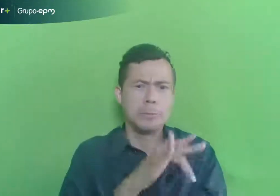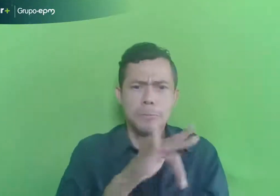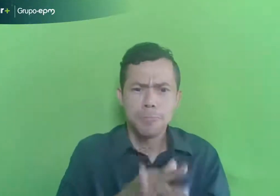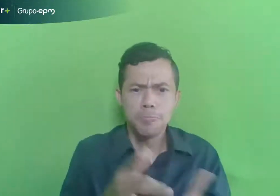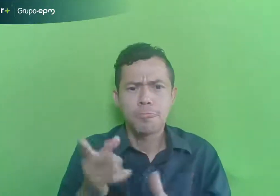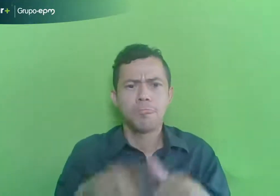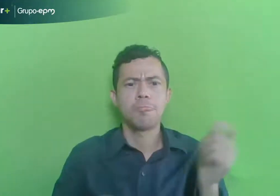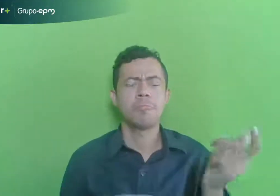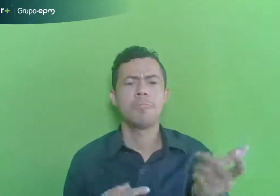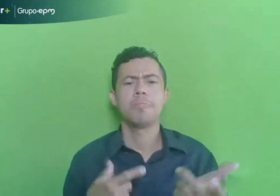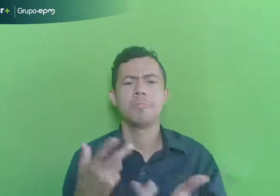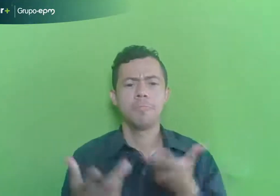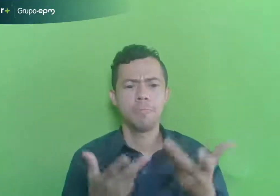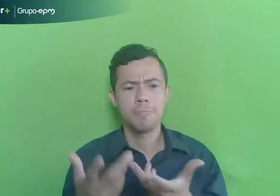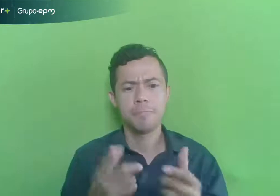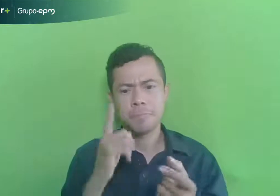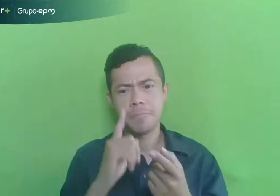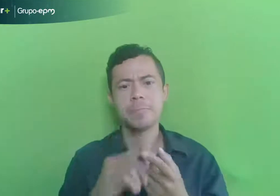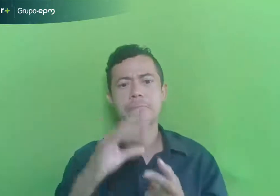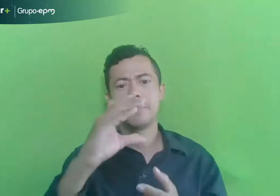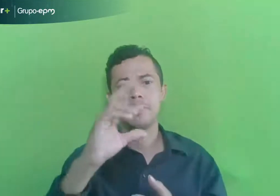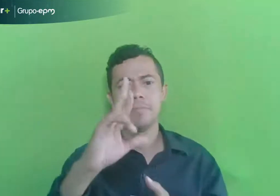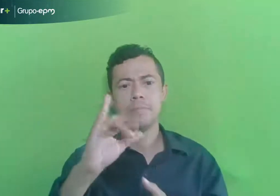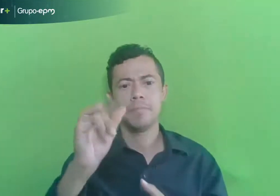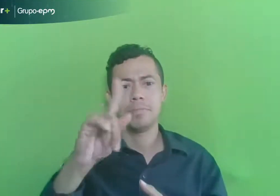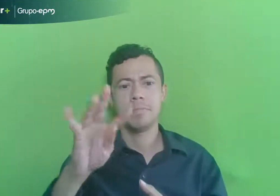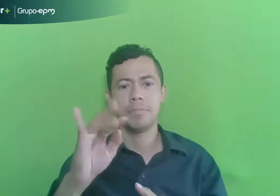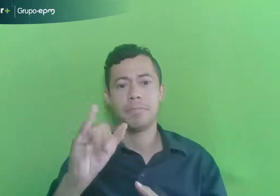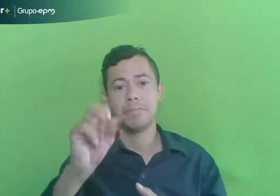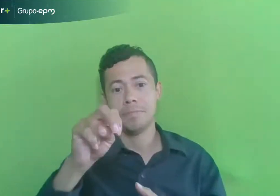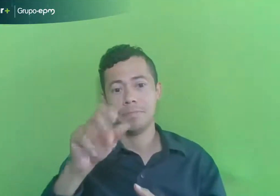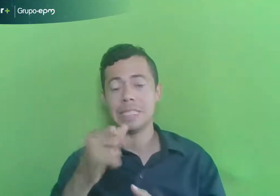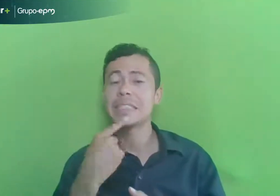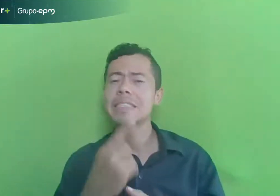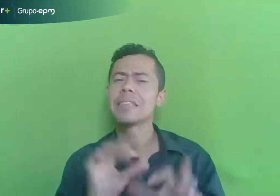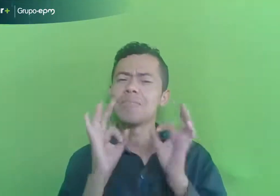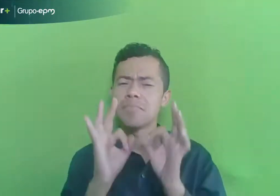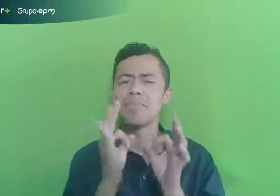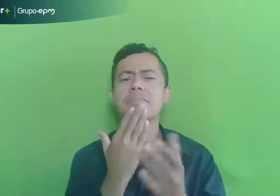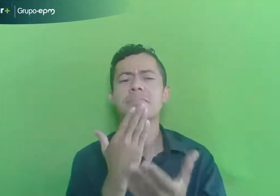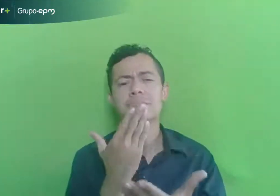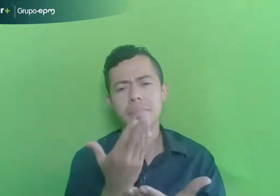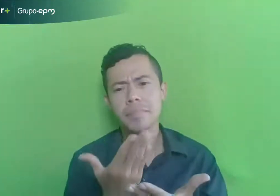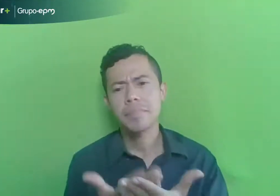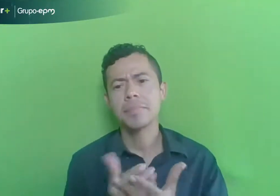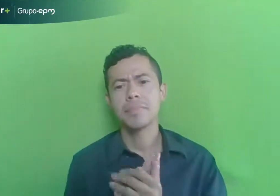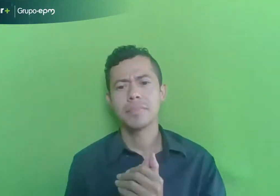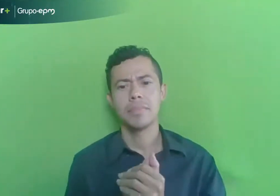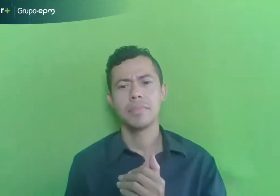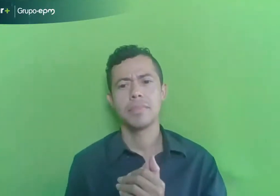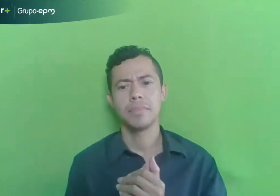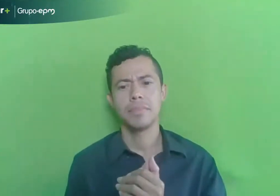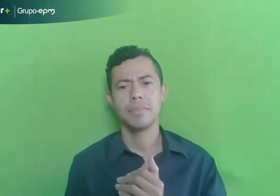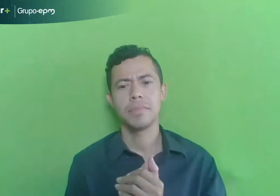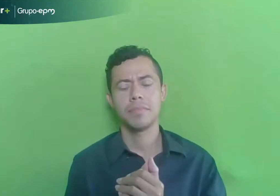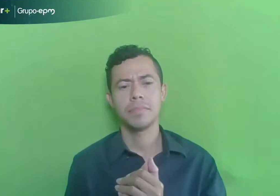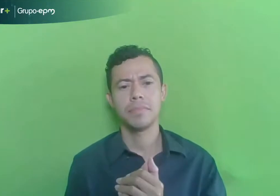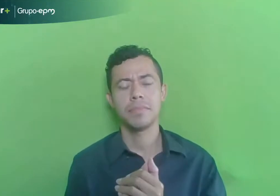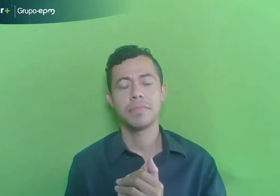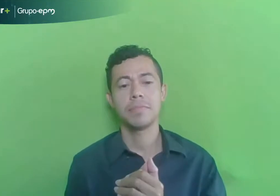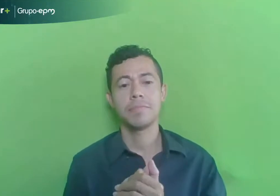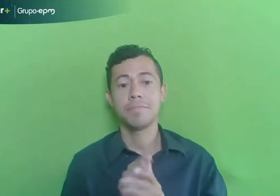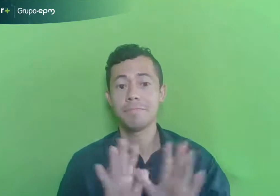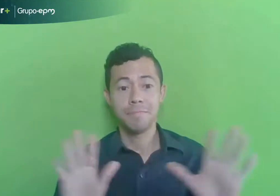acompañarnos. Cristina López González nos dice excelente, gracias. Y bueno, entonces, no siendo